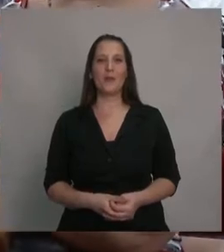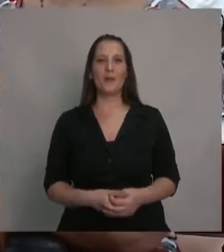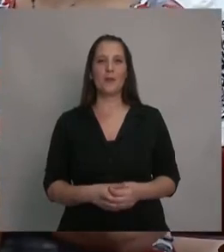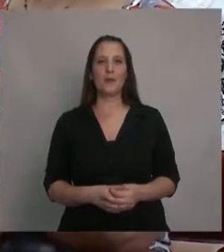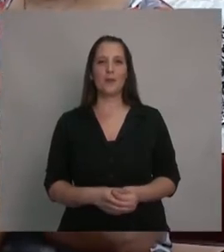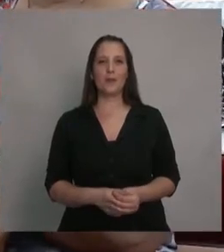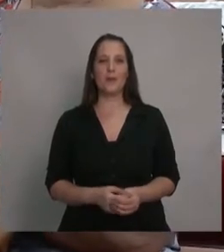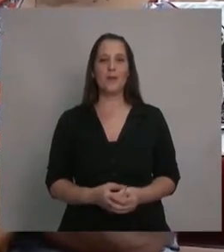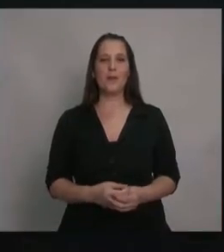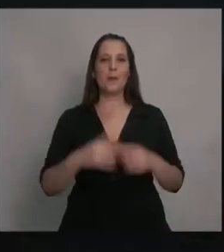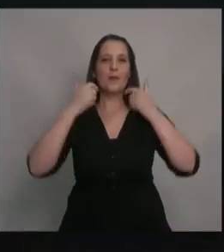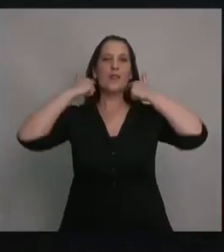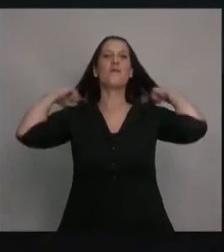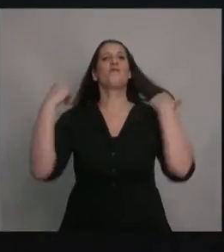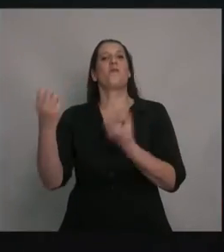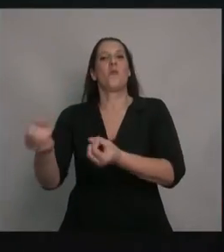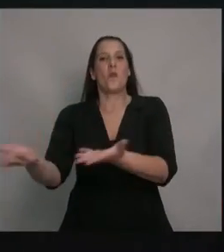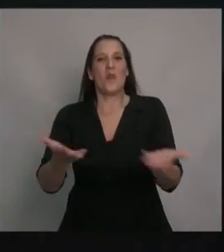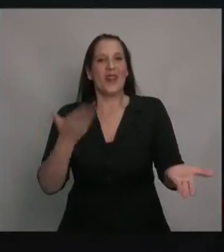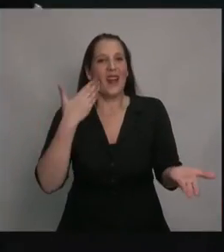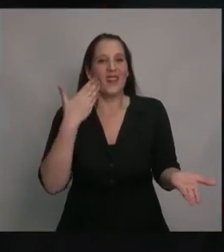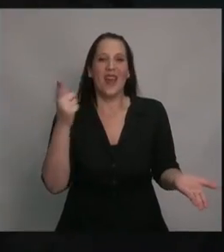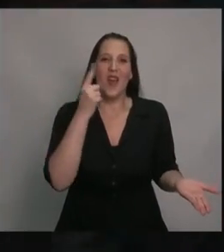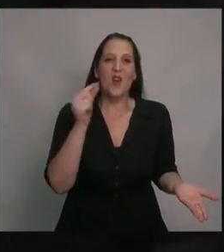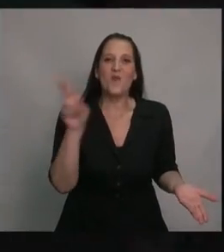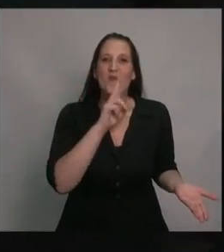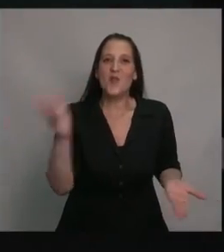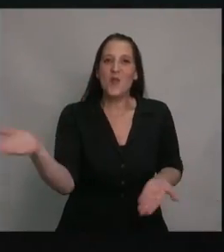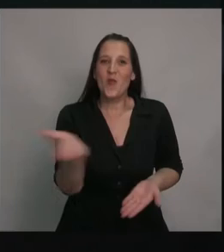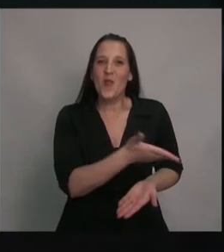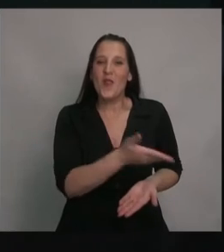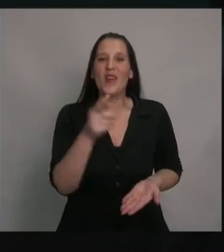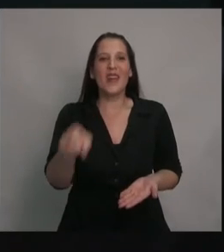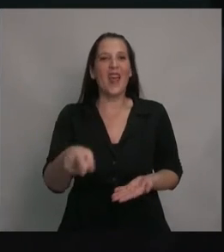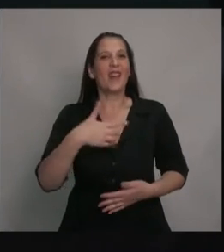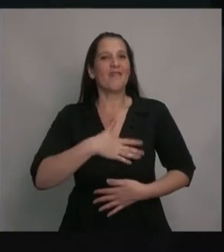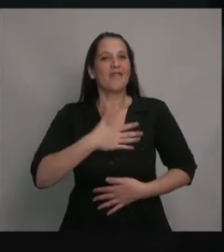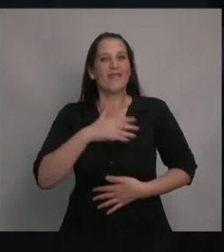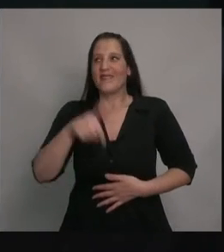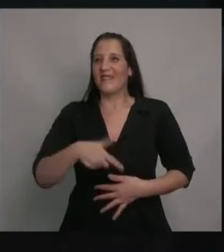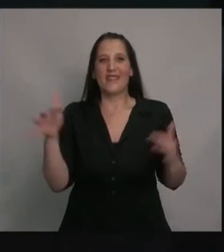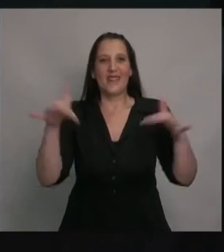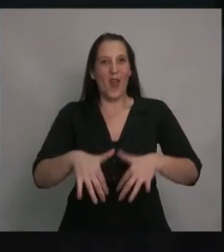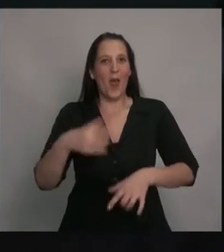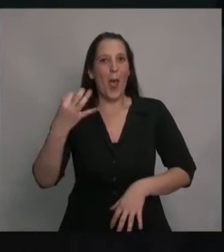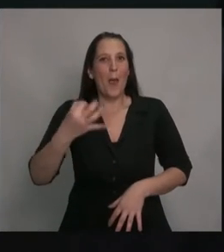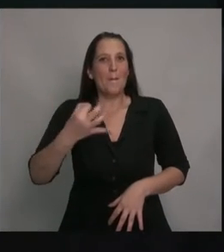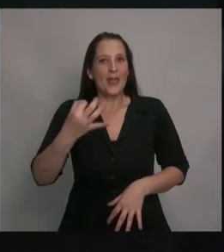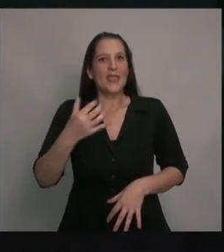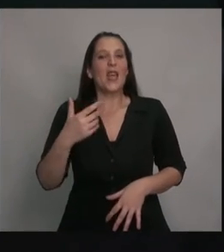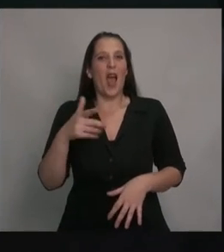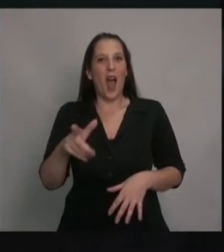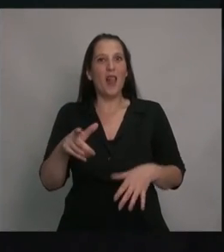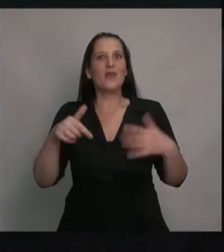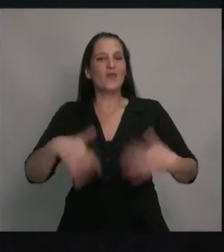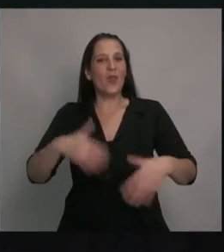gracias Martín. Buenas tardes a todas y todos. Un gusto enorme estar por acá en este acto tan especial de